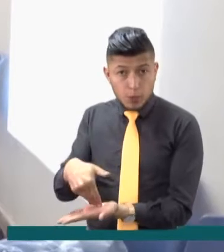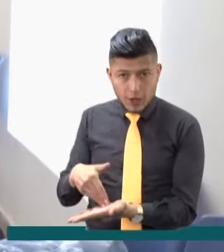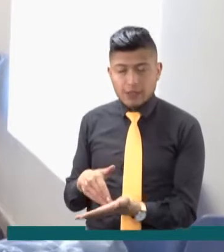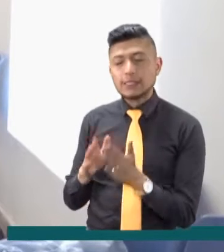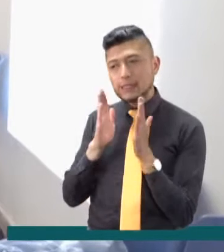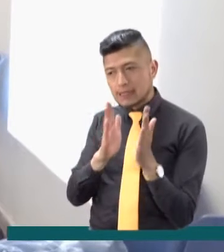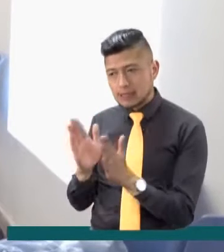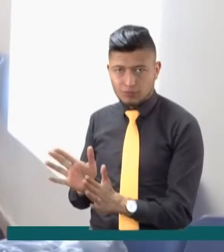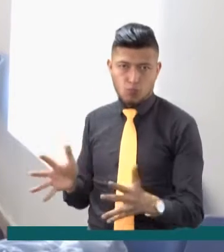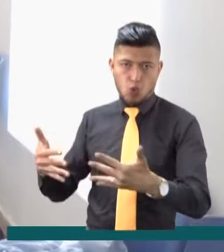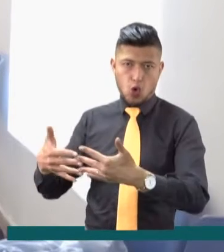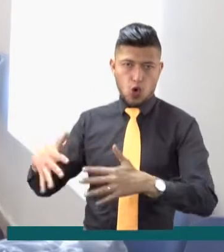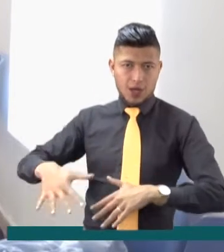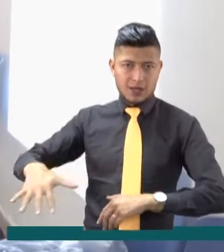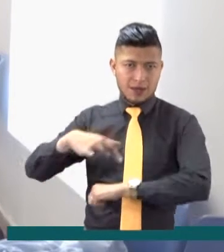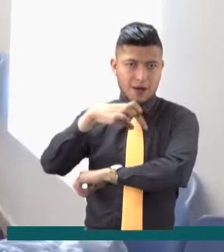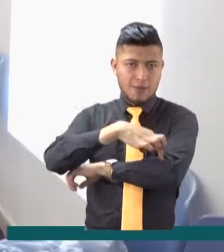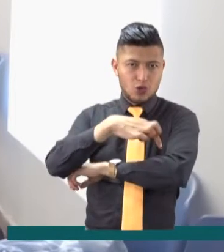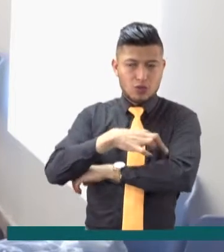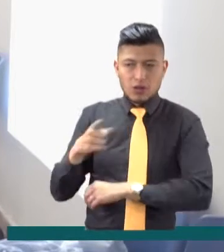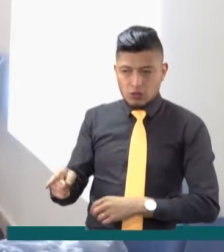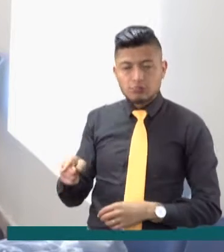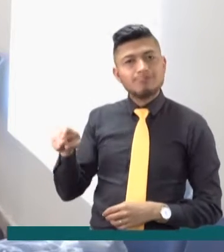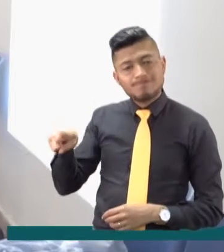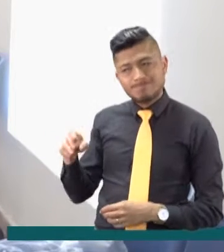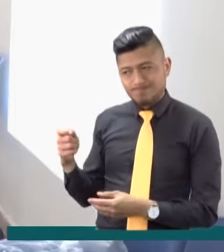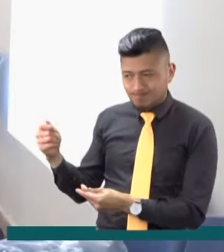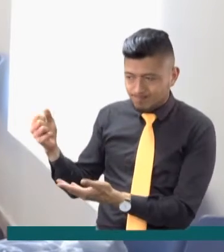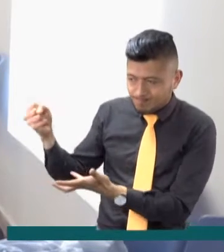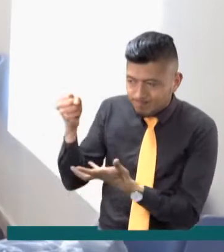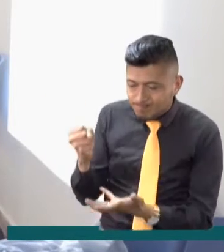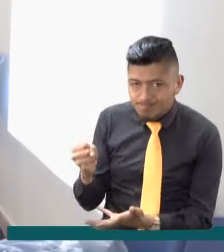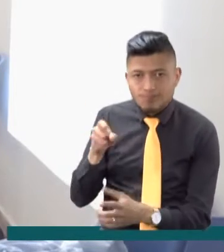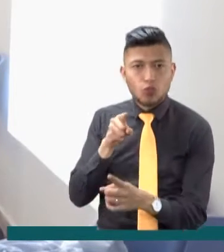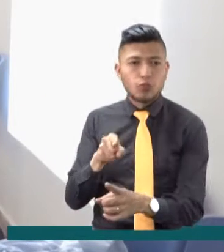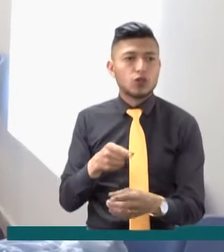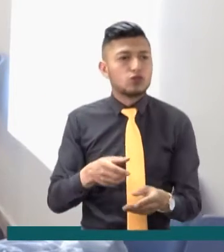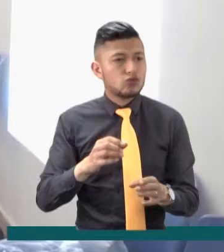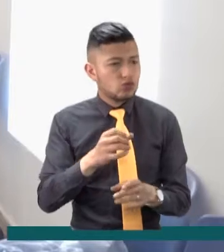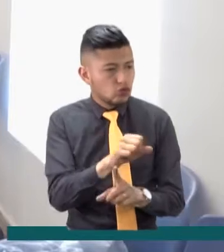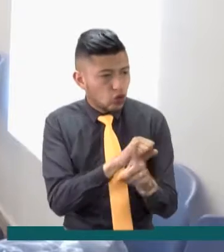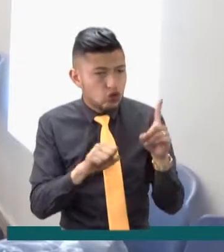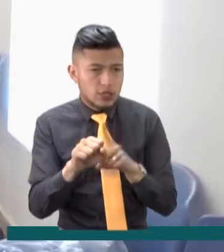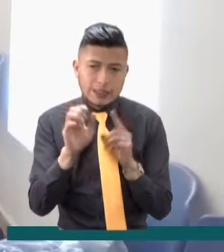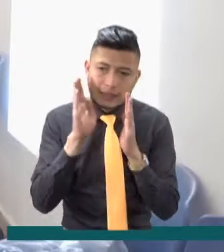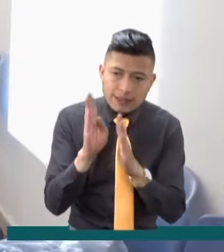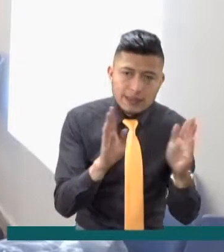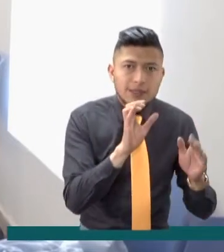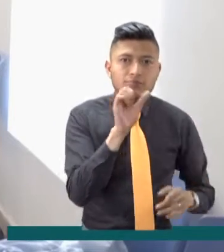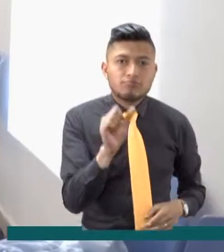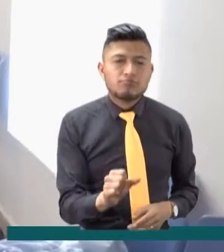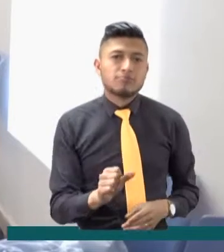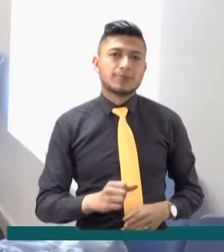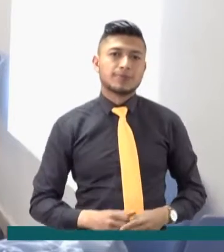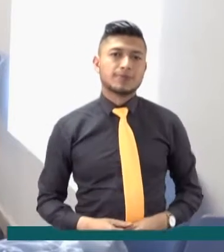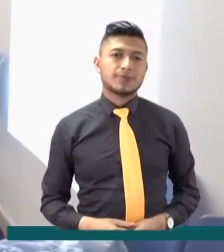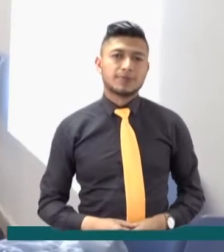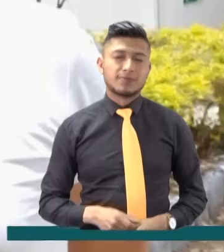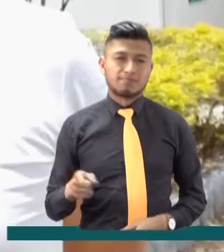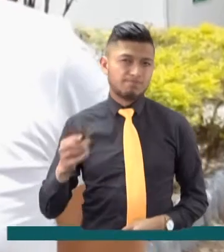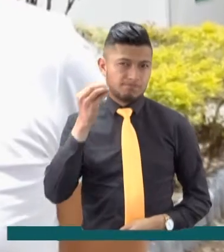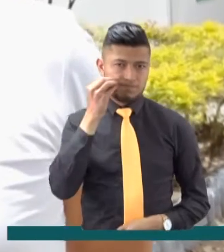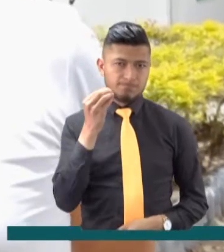en situación de vulnerabilidad en Mocoa, Putumayo, y requiere de recursos para continuar su labor social en beneficio de los